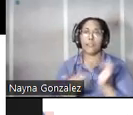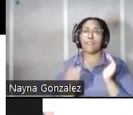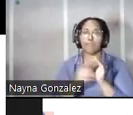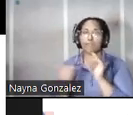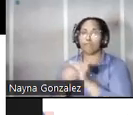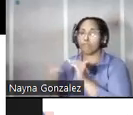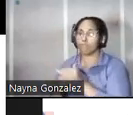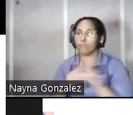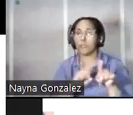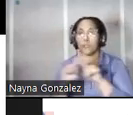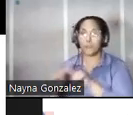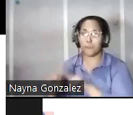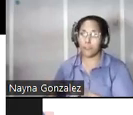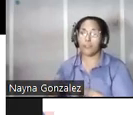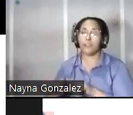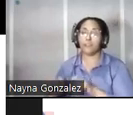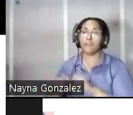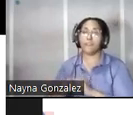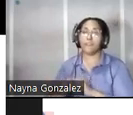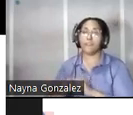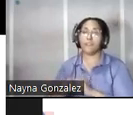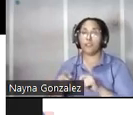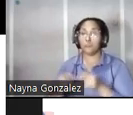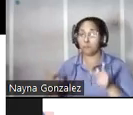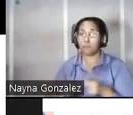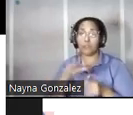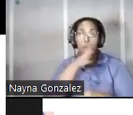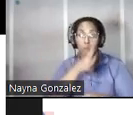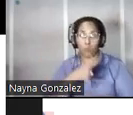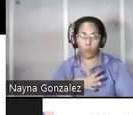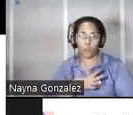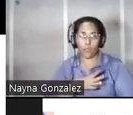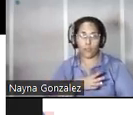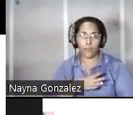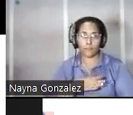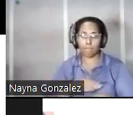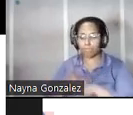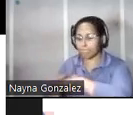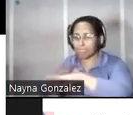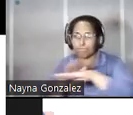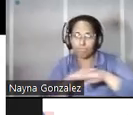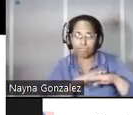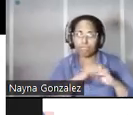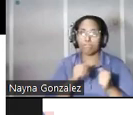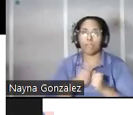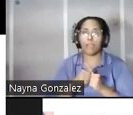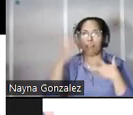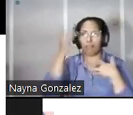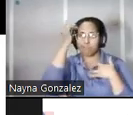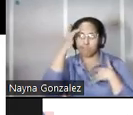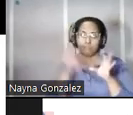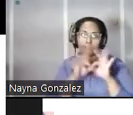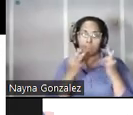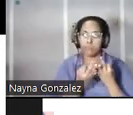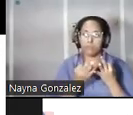yo solamente traje unas, ¿no?, que las mujeres se han caracterizado por atender abnegadamente a los enfermos del entorno